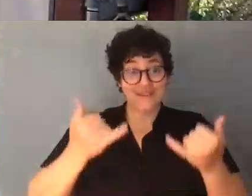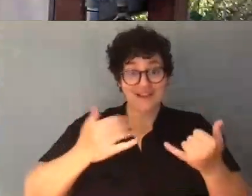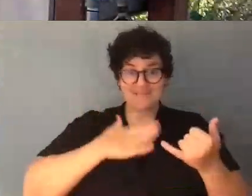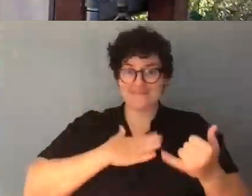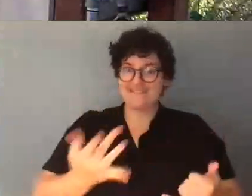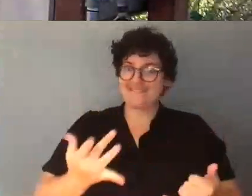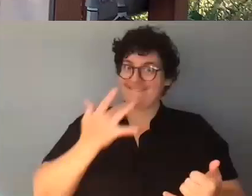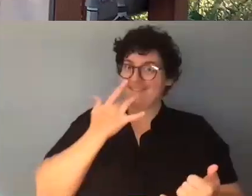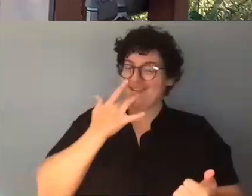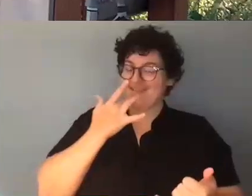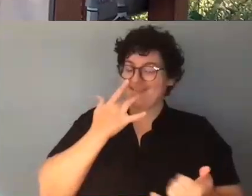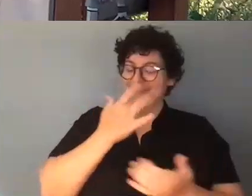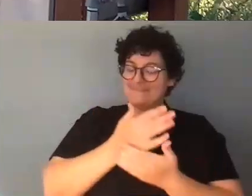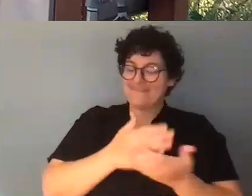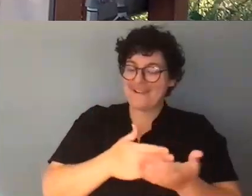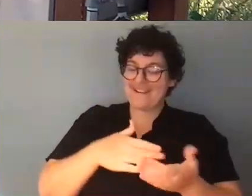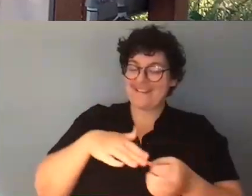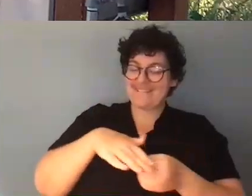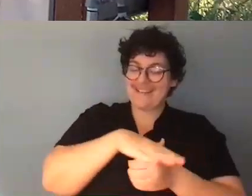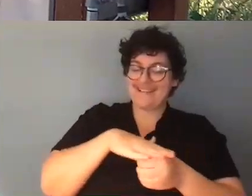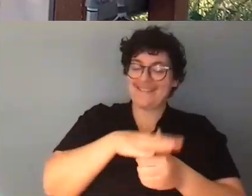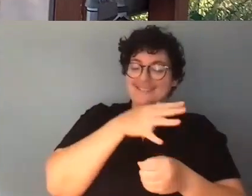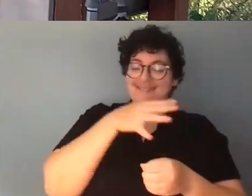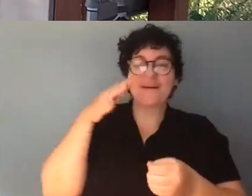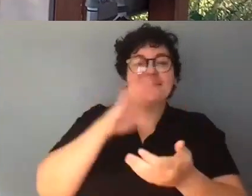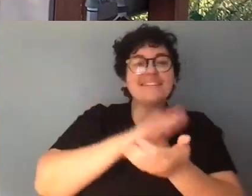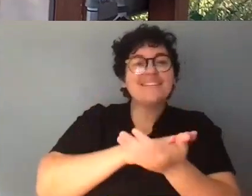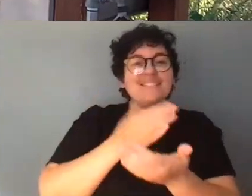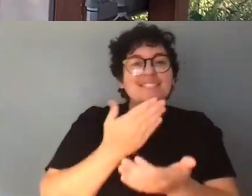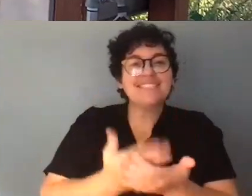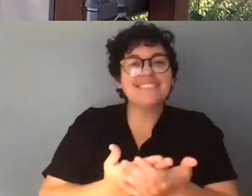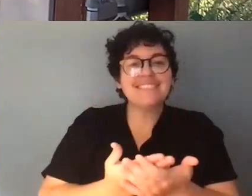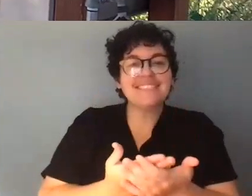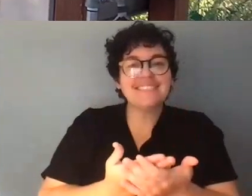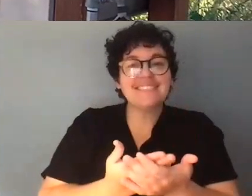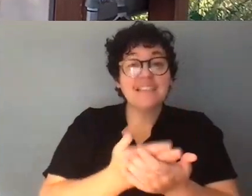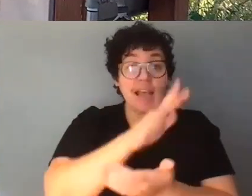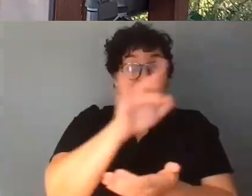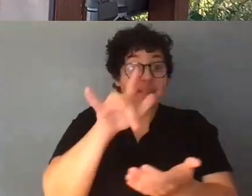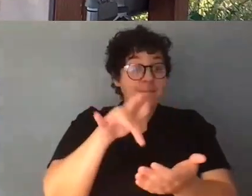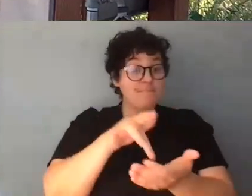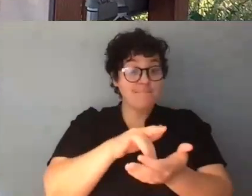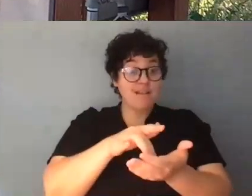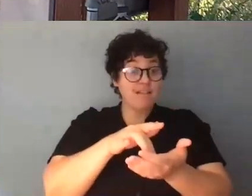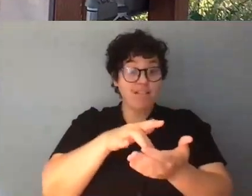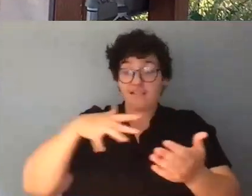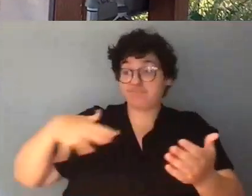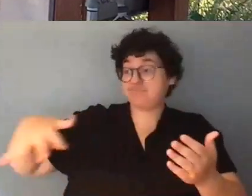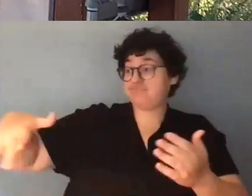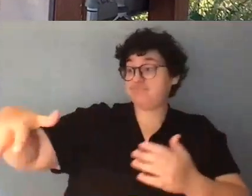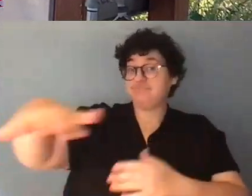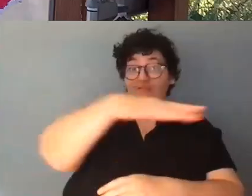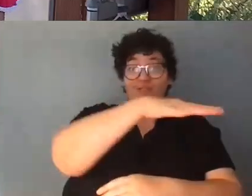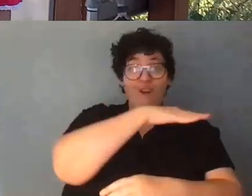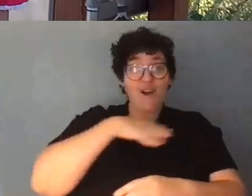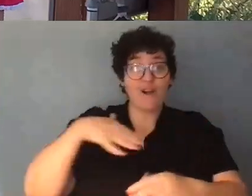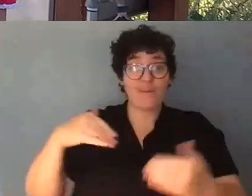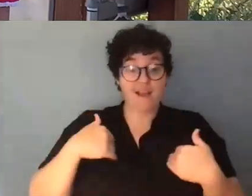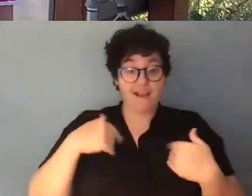gracias. Hemos llegado a mi parte favorita de la granja, que es la cocina. En medio de todo esto tienen un